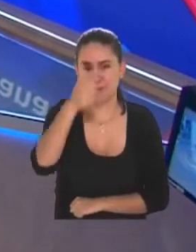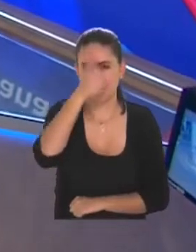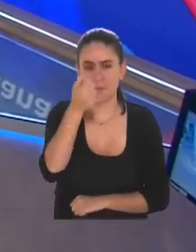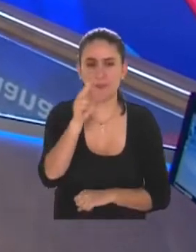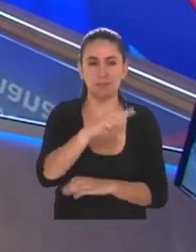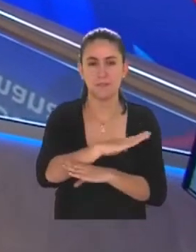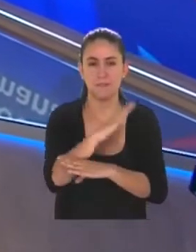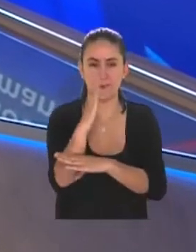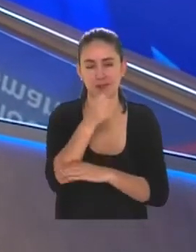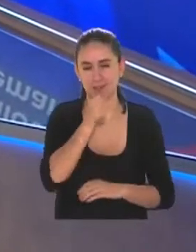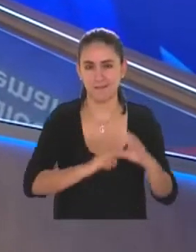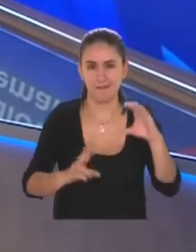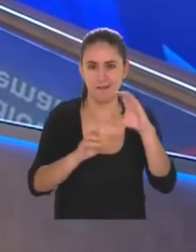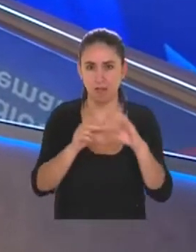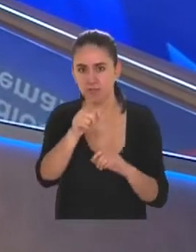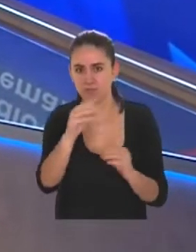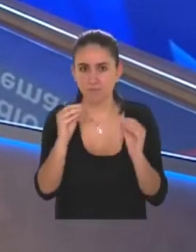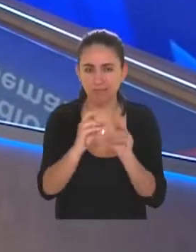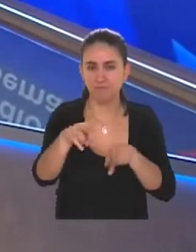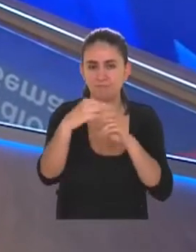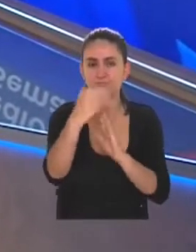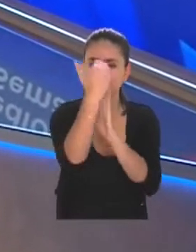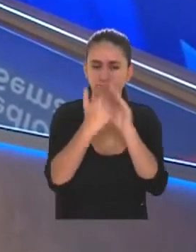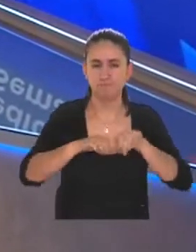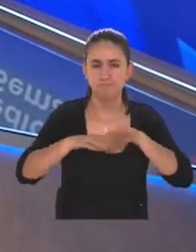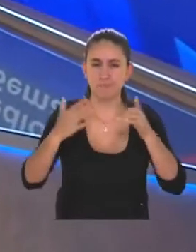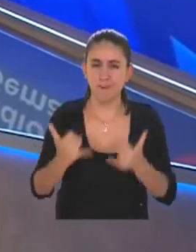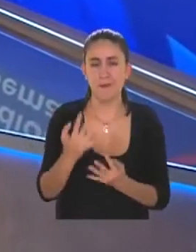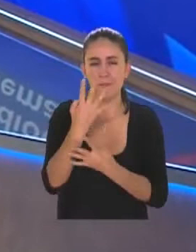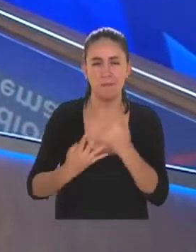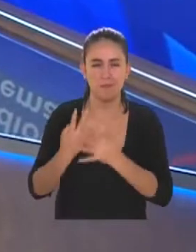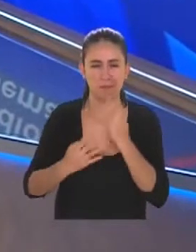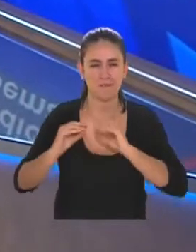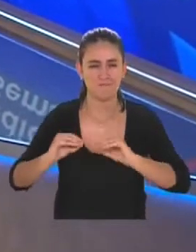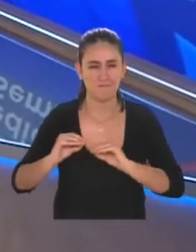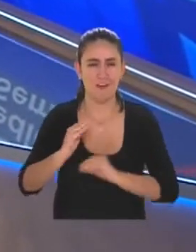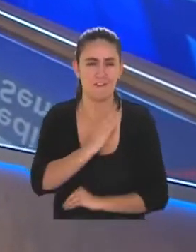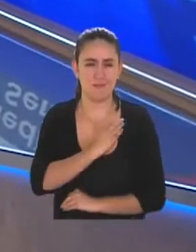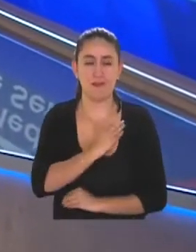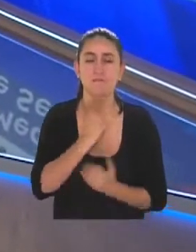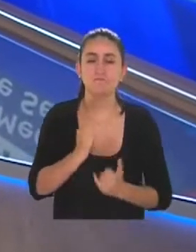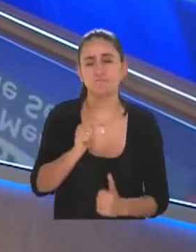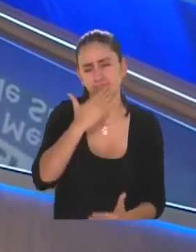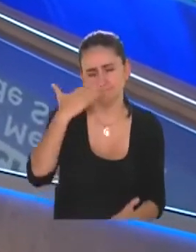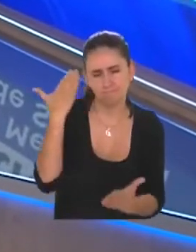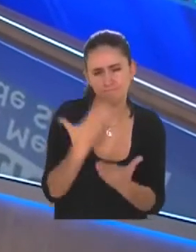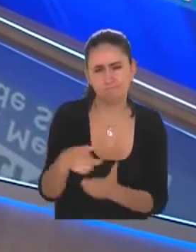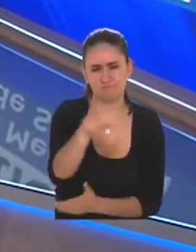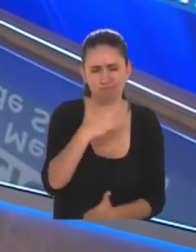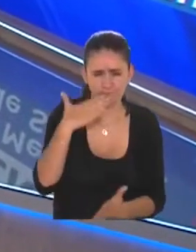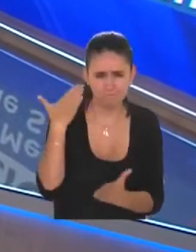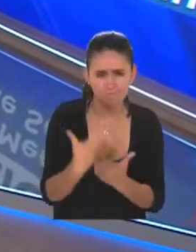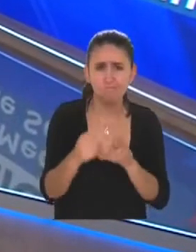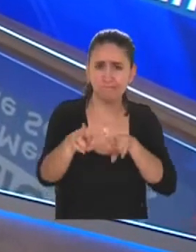de Noticias RCN. No se despeguen porque ya viene Francisco el Matemático. Así es, a todos ustedes, 10.000 gracias por acompañarnos y preferirnos en la